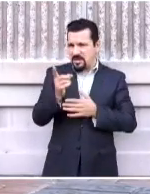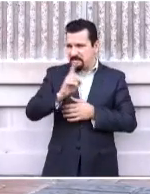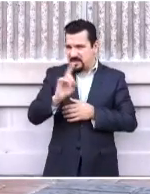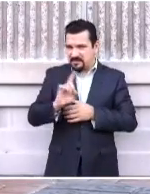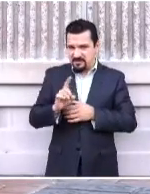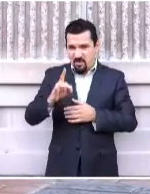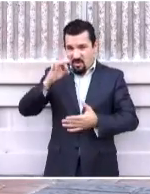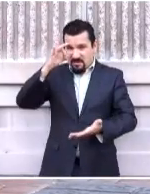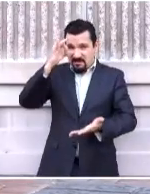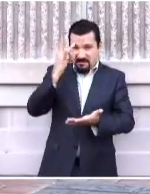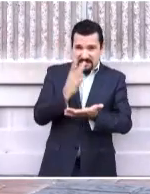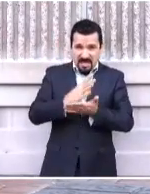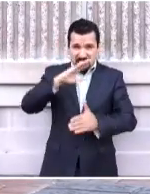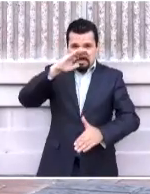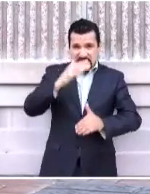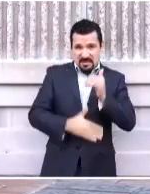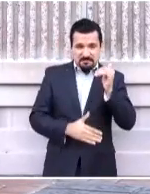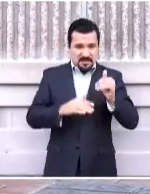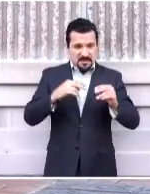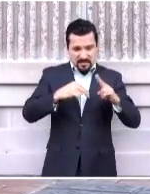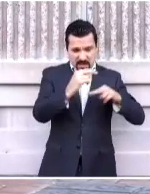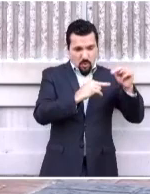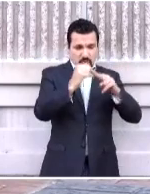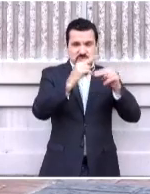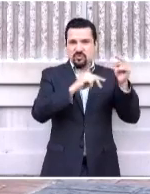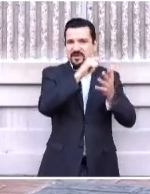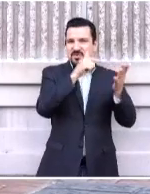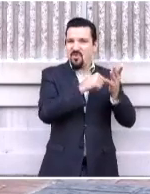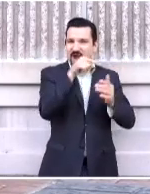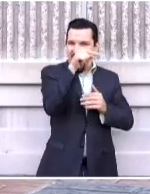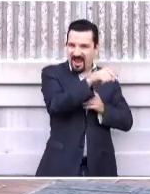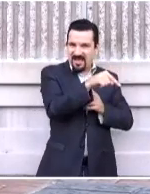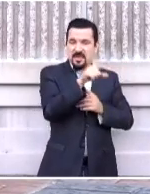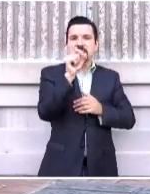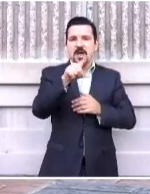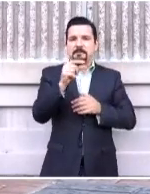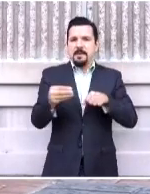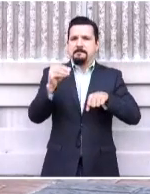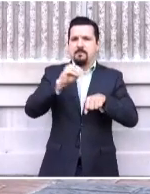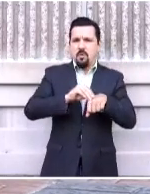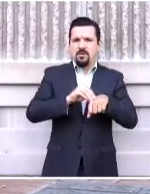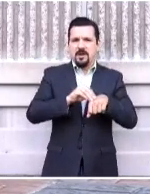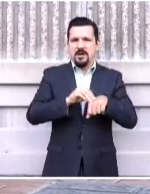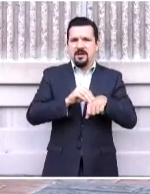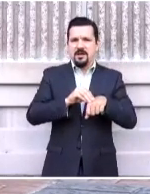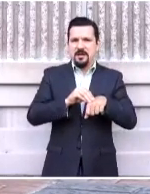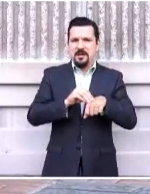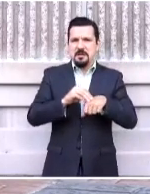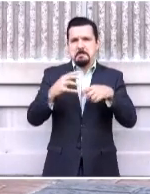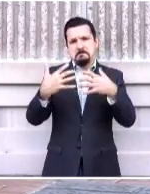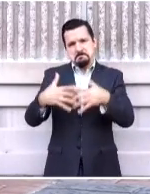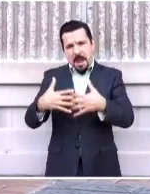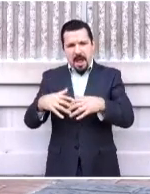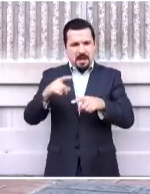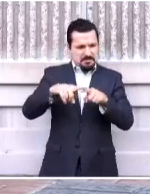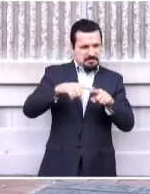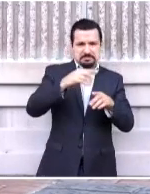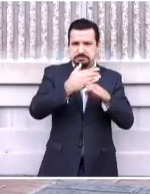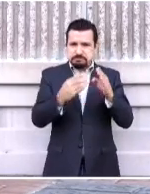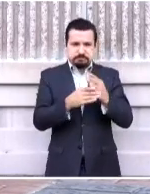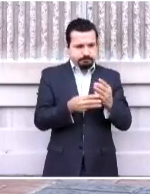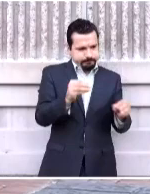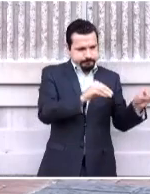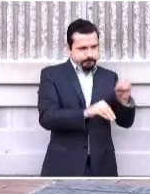espacio físico, sino también el equipamiento, el personal de salud que